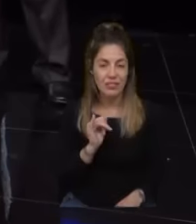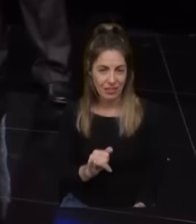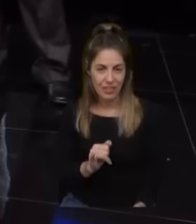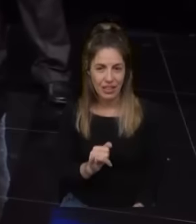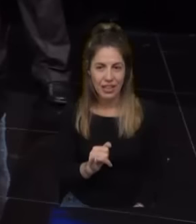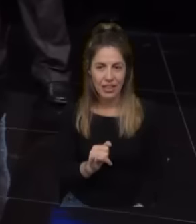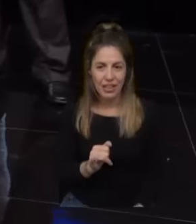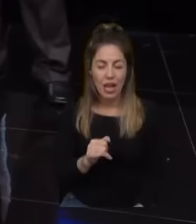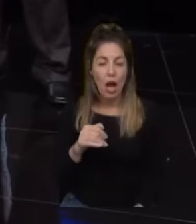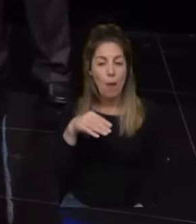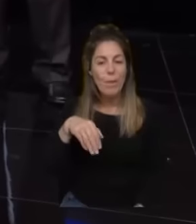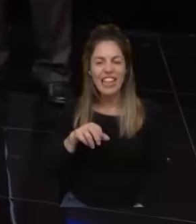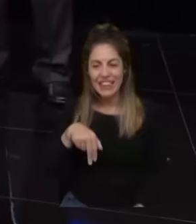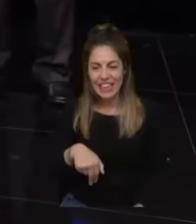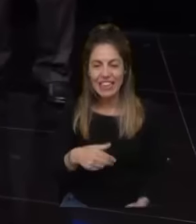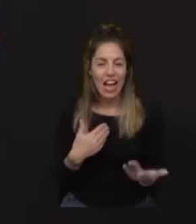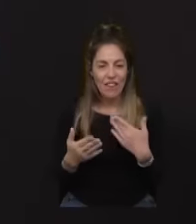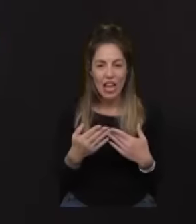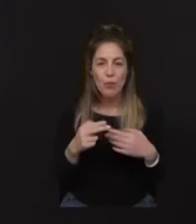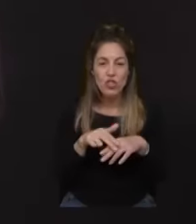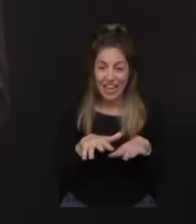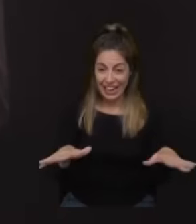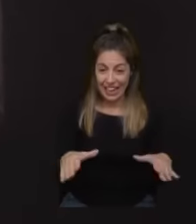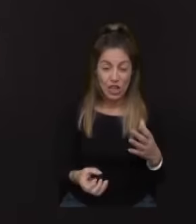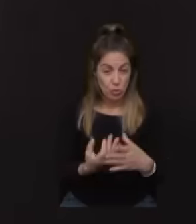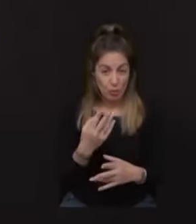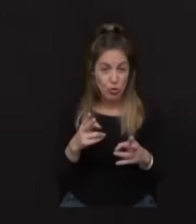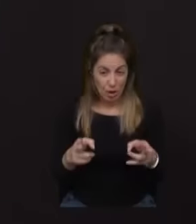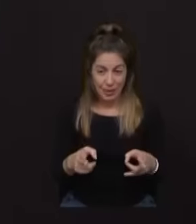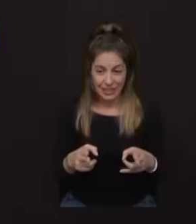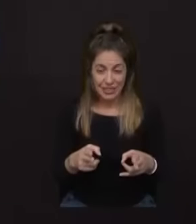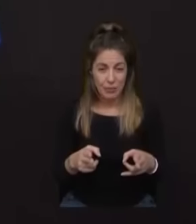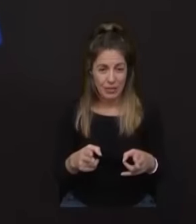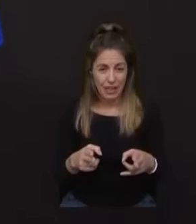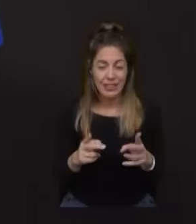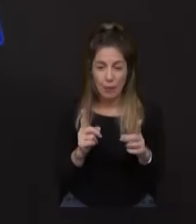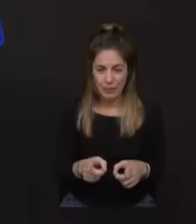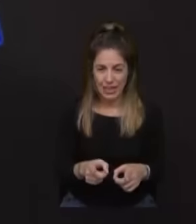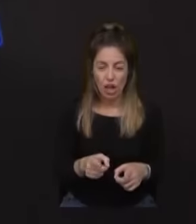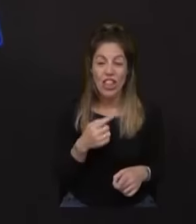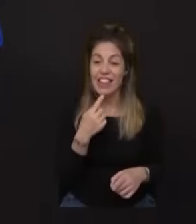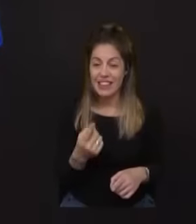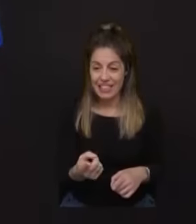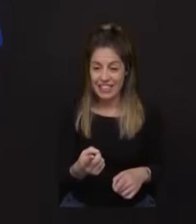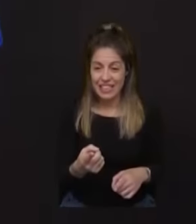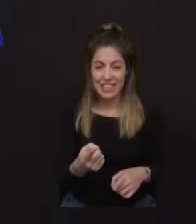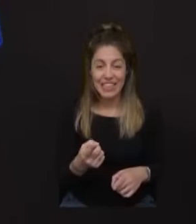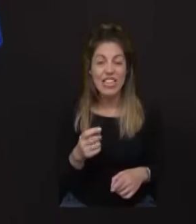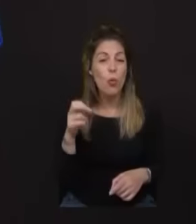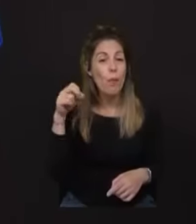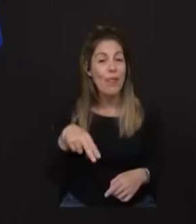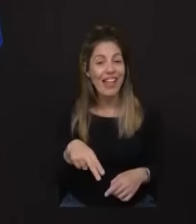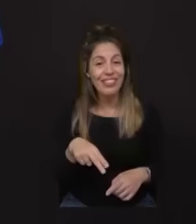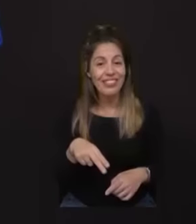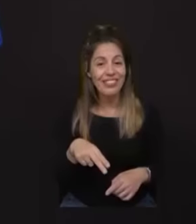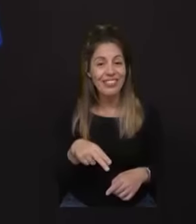También Martínez, hablábamos con él. En redes subimos una partecita de esa parte, Josema, donde él dice que es parte de una estrategia de